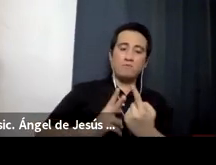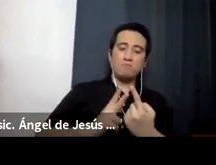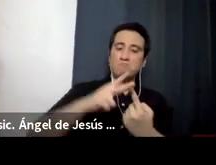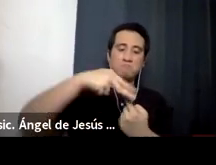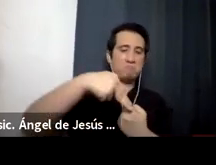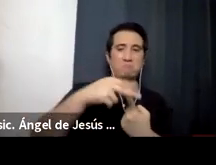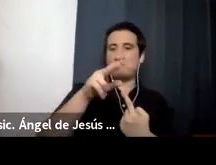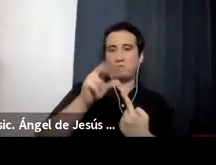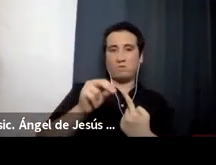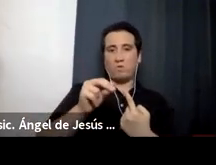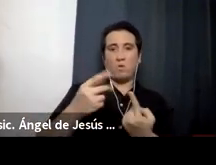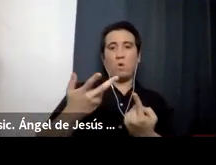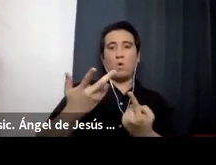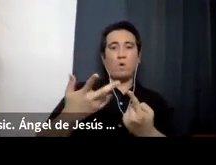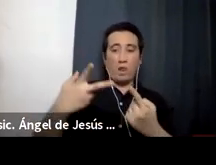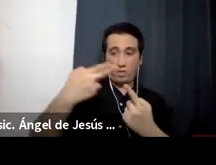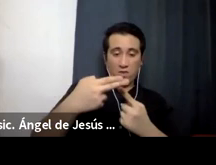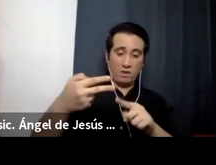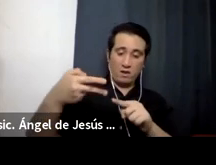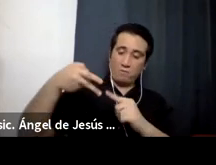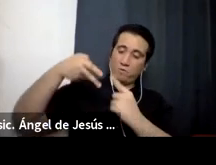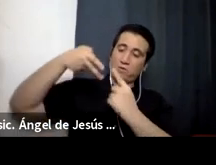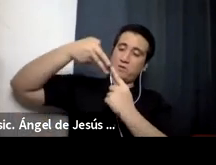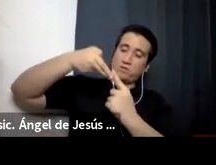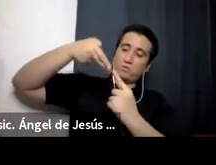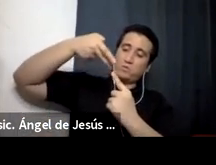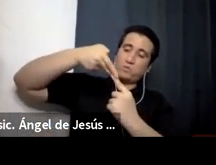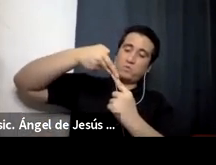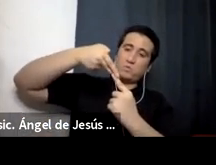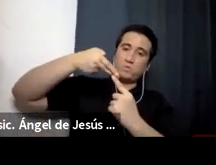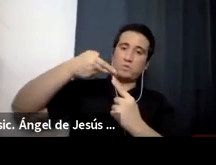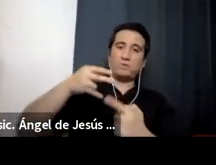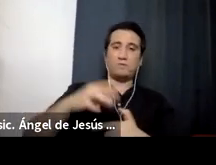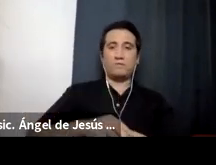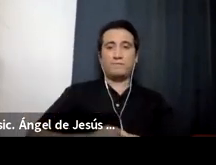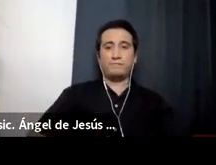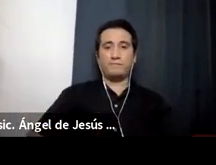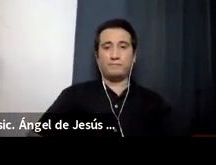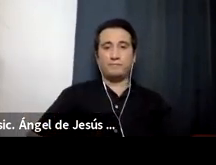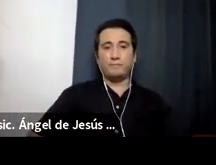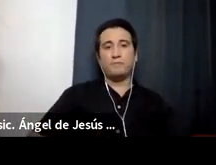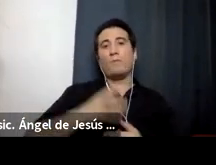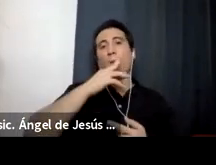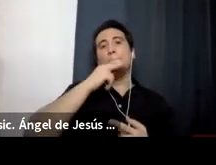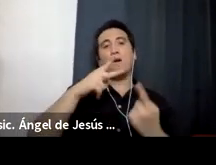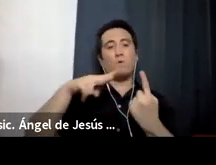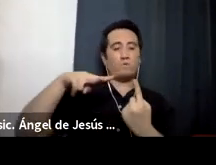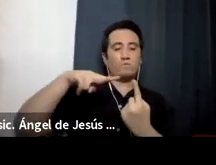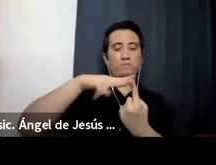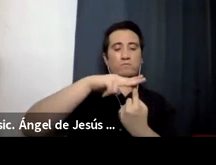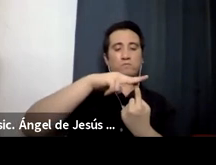donde la tijera puede invadir entre las comisuras. Es mucho mejor este corte